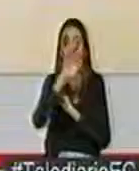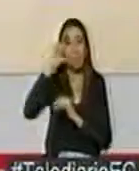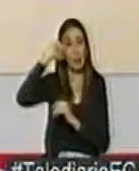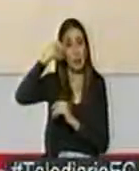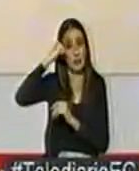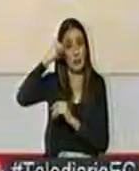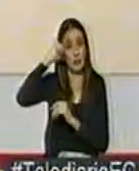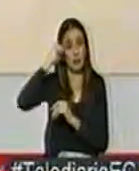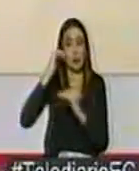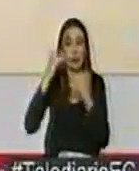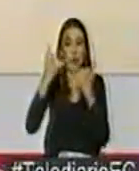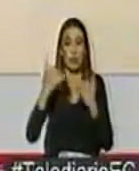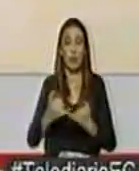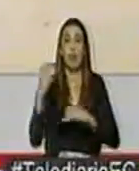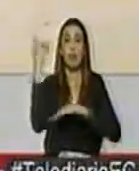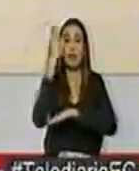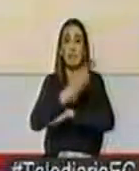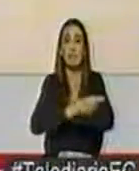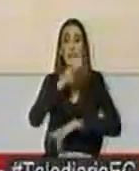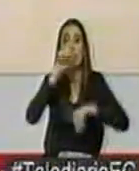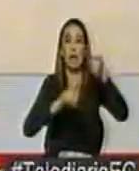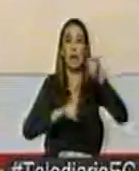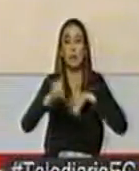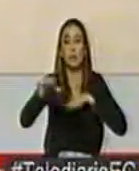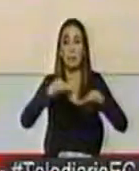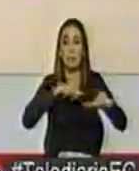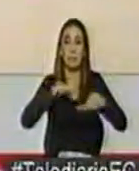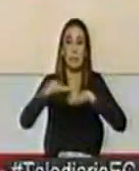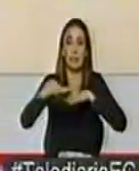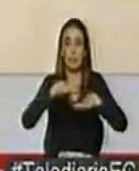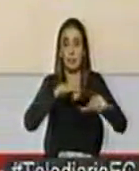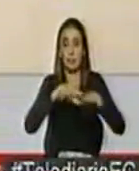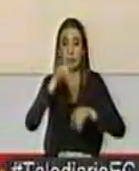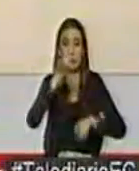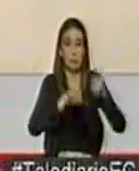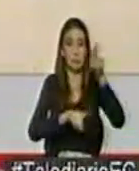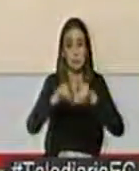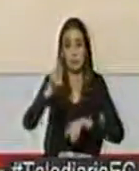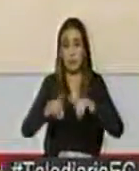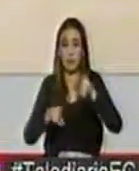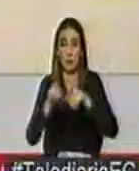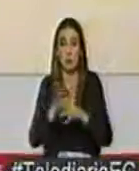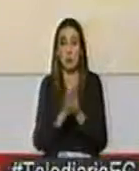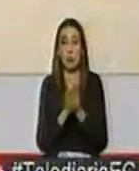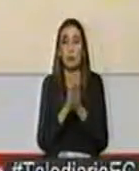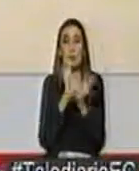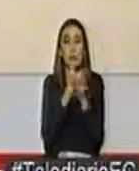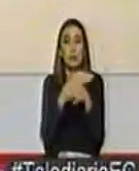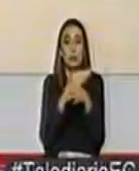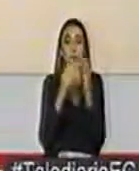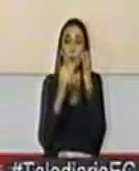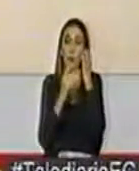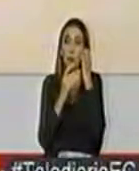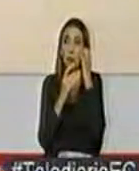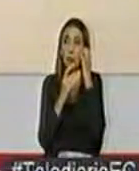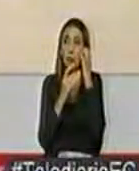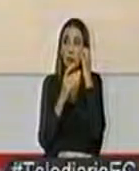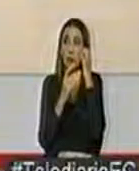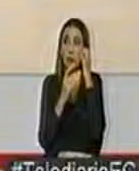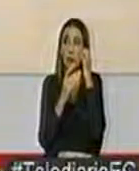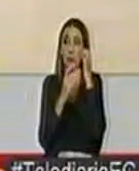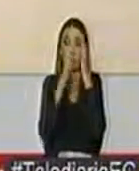durante este día se han cumplido varias actividades por parte de varios funcionarios del gobierno nacional. Desde tempranas horas,